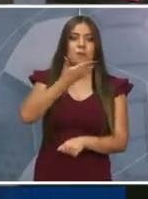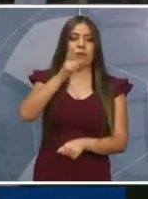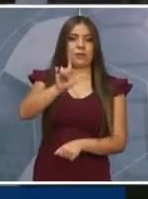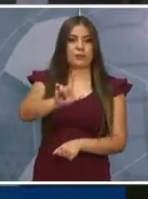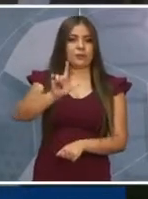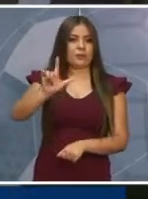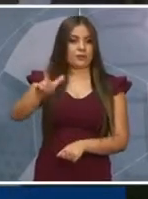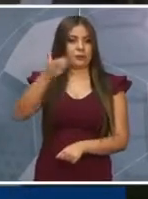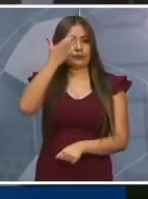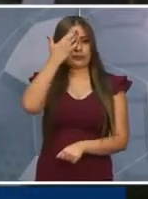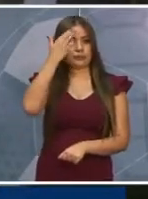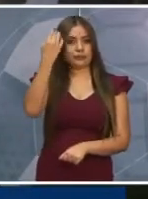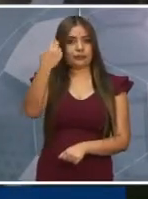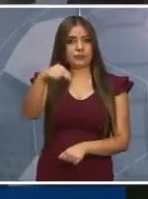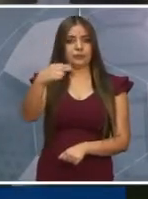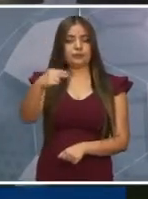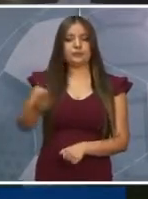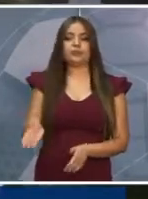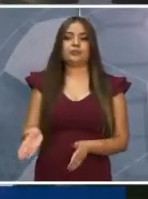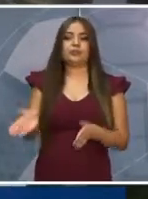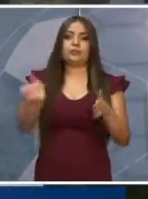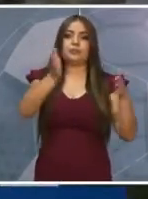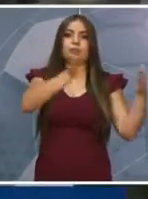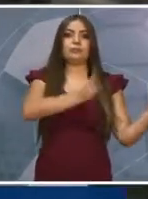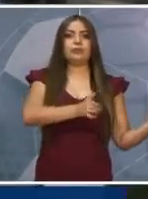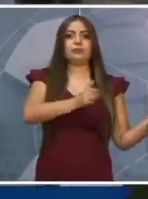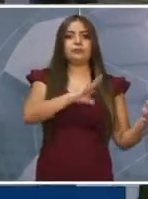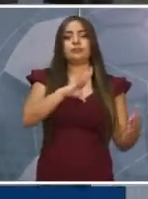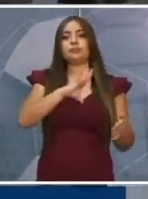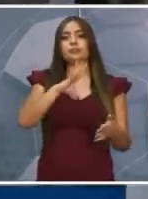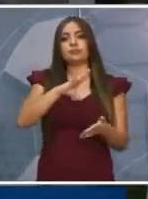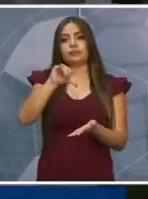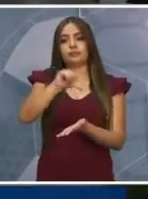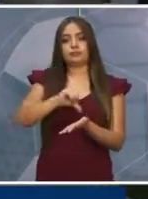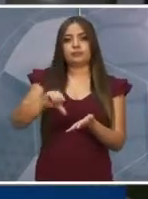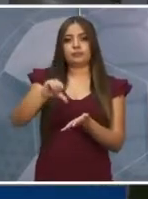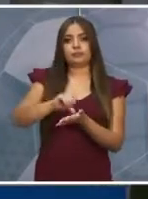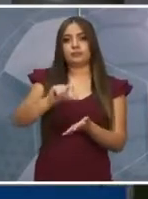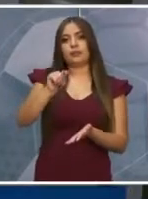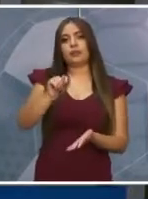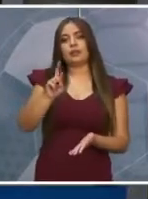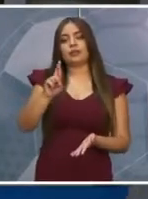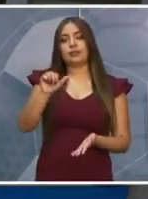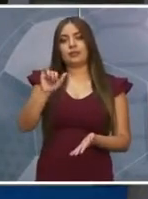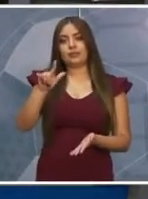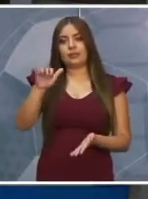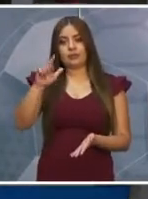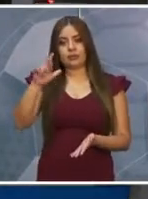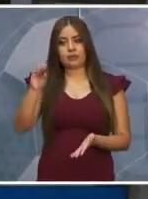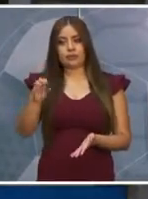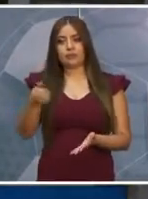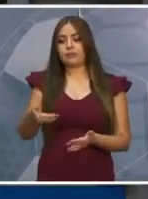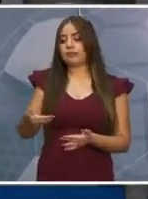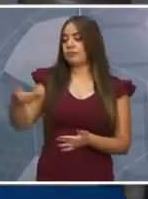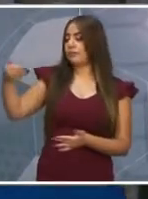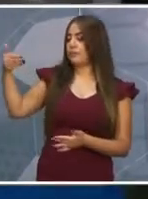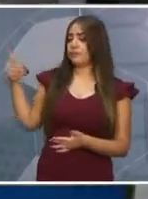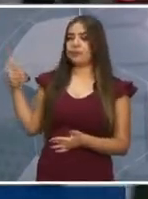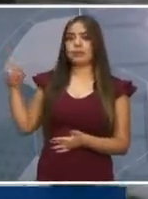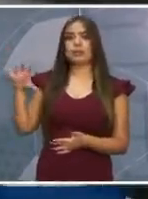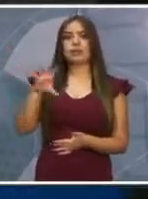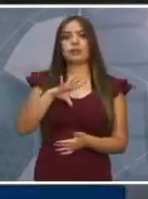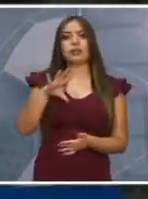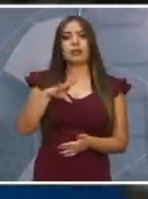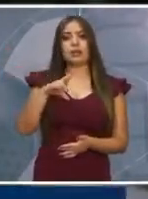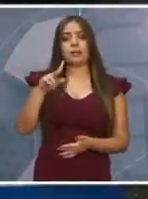costado izquierdo está el centro trailero y justo a nuestras espaldas, sí lo podemos mencionar, Paseo Gómez Palacio, muy cerca de